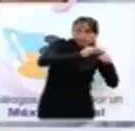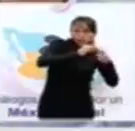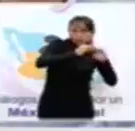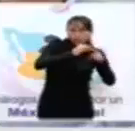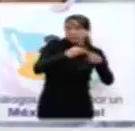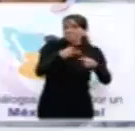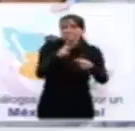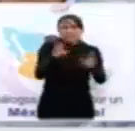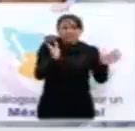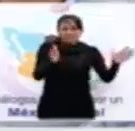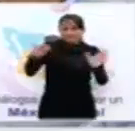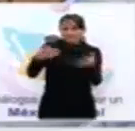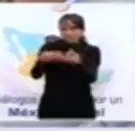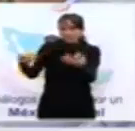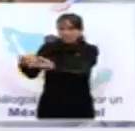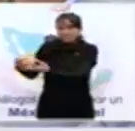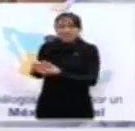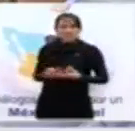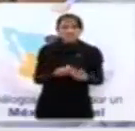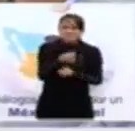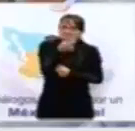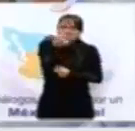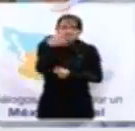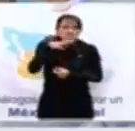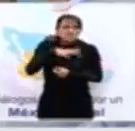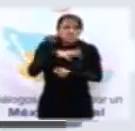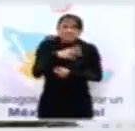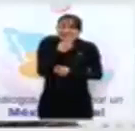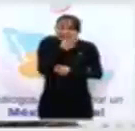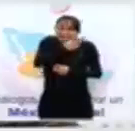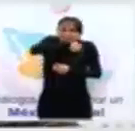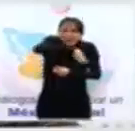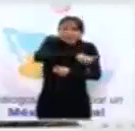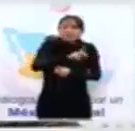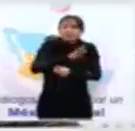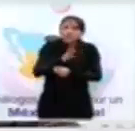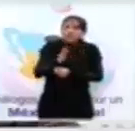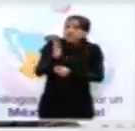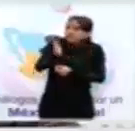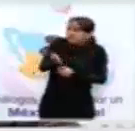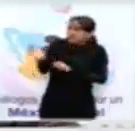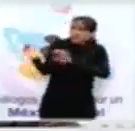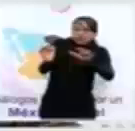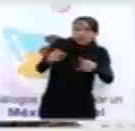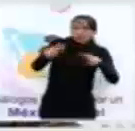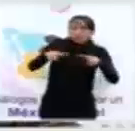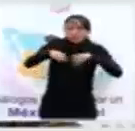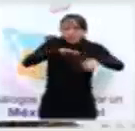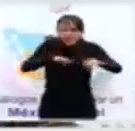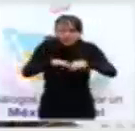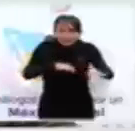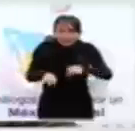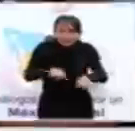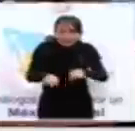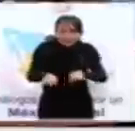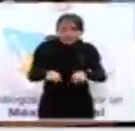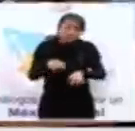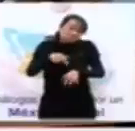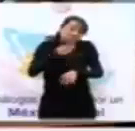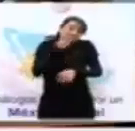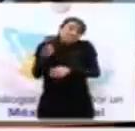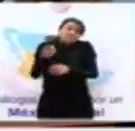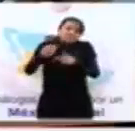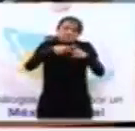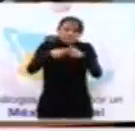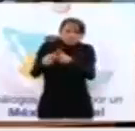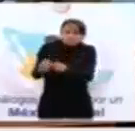5 hectáreas. Son los empleadores de este país. El 60% de la mano contratada, de acuerdo al INEGI,